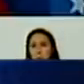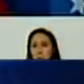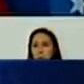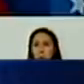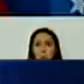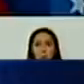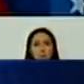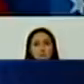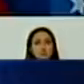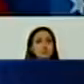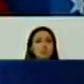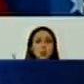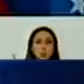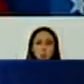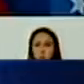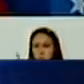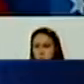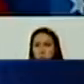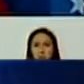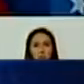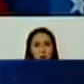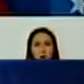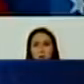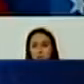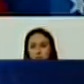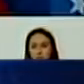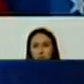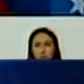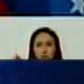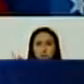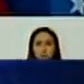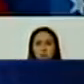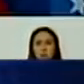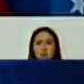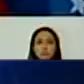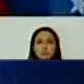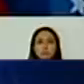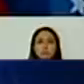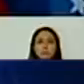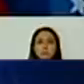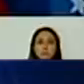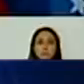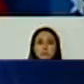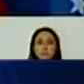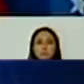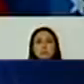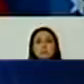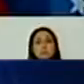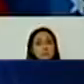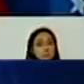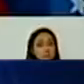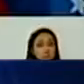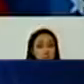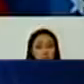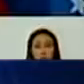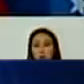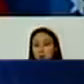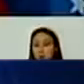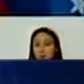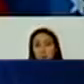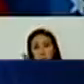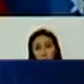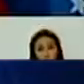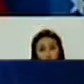y sancionados en base a lo que establece la Constitución y las leyes de la República. En este sentido, los funcionarios